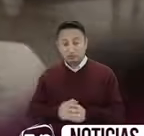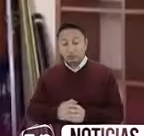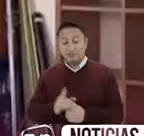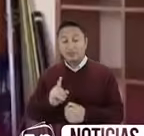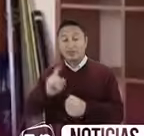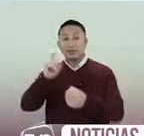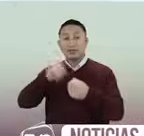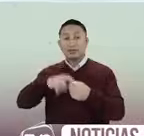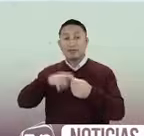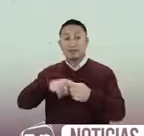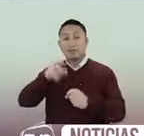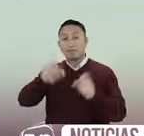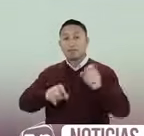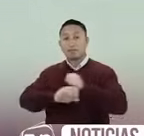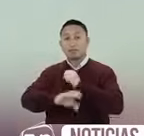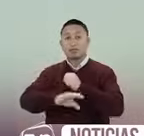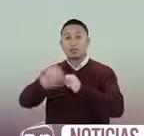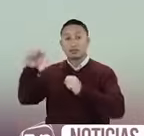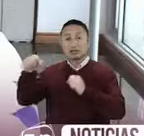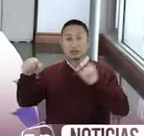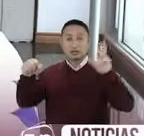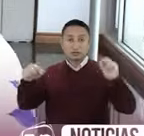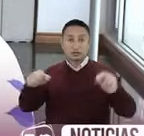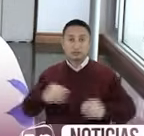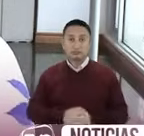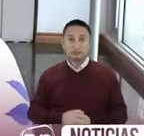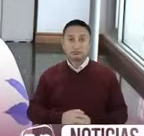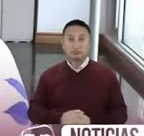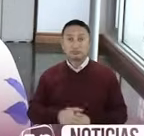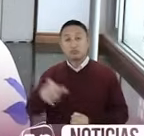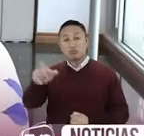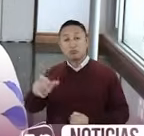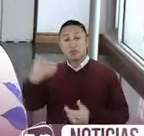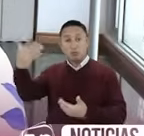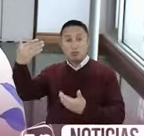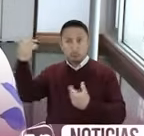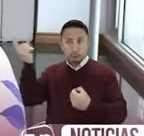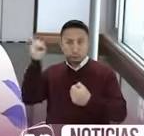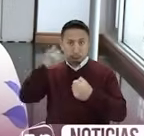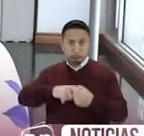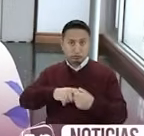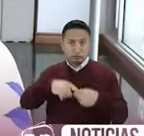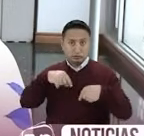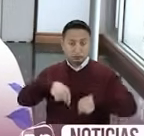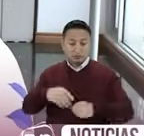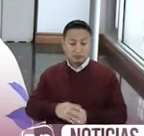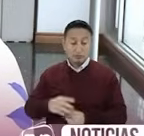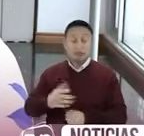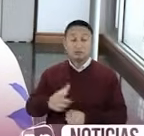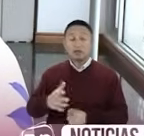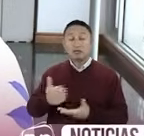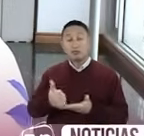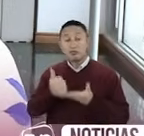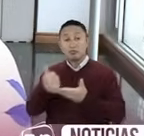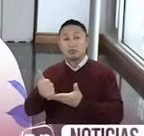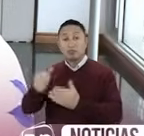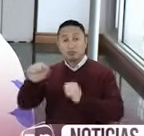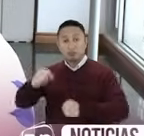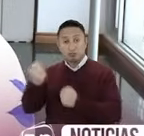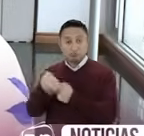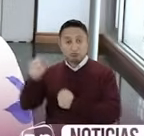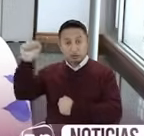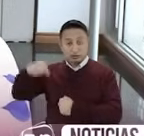para campaña electoral. Sujetos políticos pueden inscribirse, ya sea para hacer campaña por el sí o por el